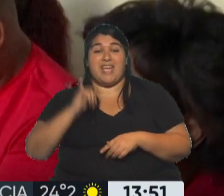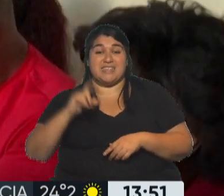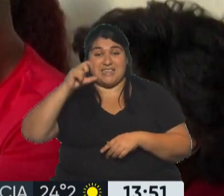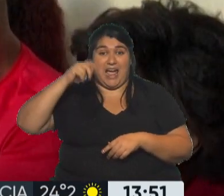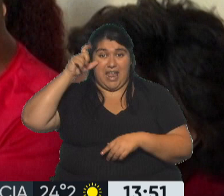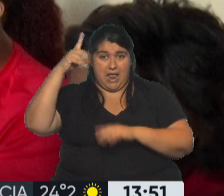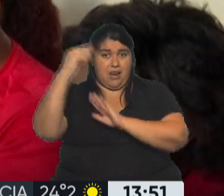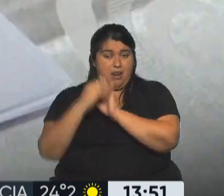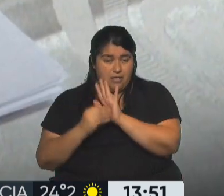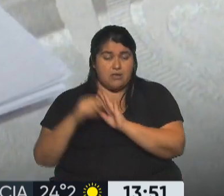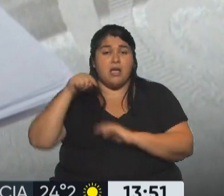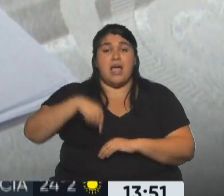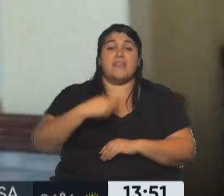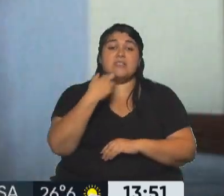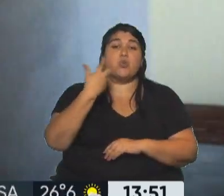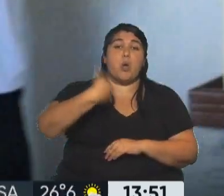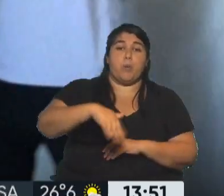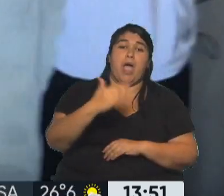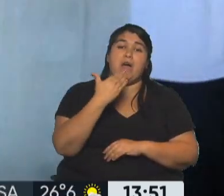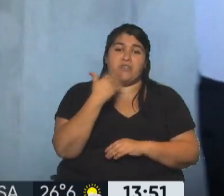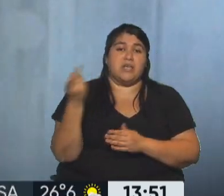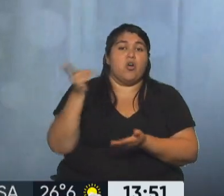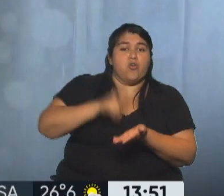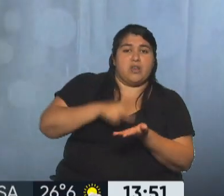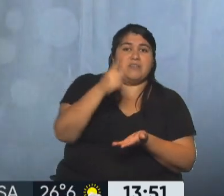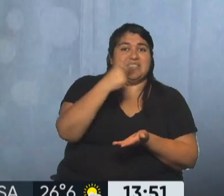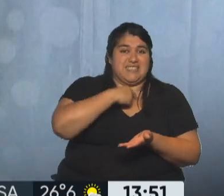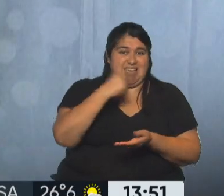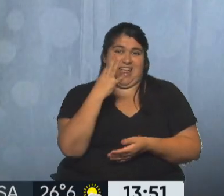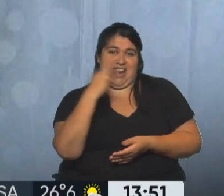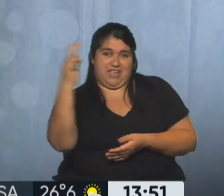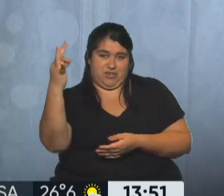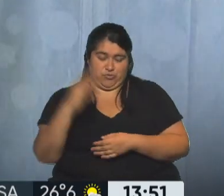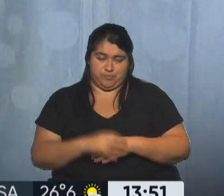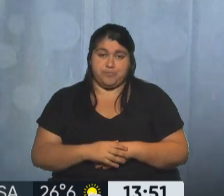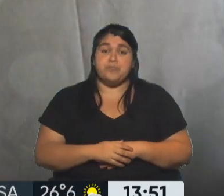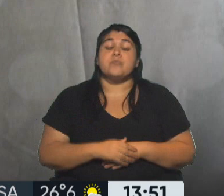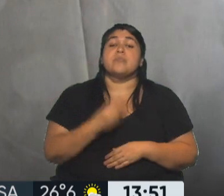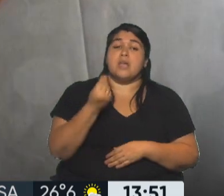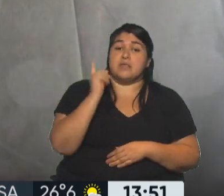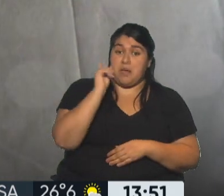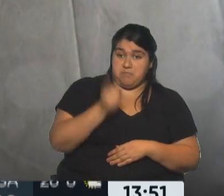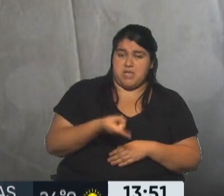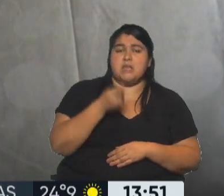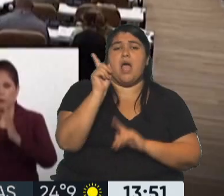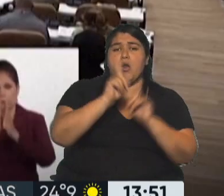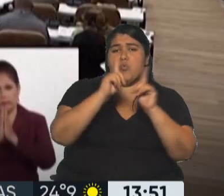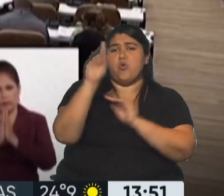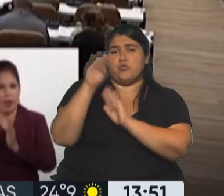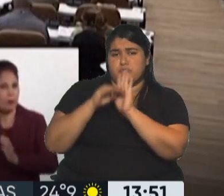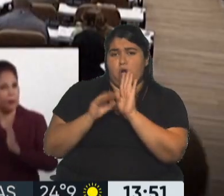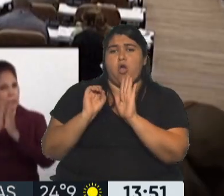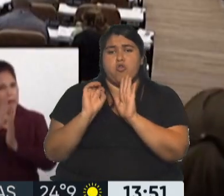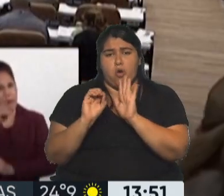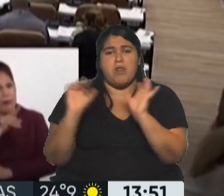espera que el 19 de abril busque ser reelegido por la nueva Asamblea Legislativa, de la cual también saldrán los nombres del Consejo